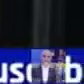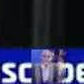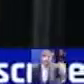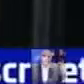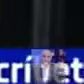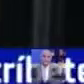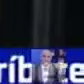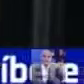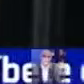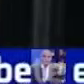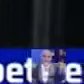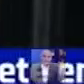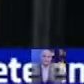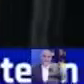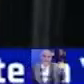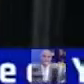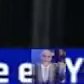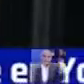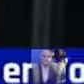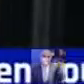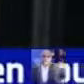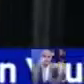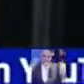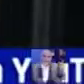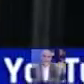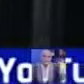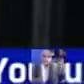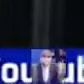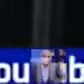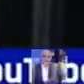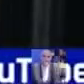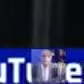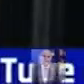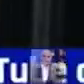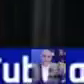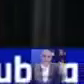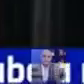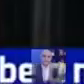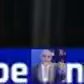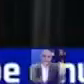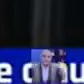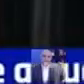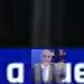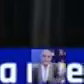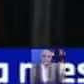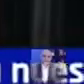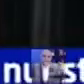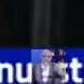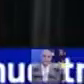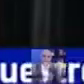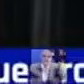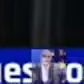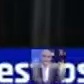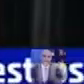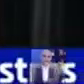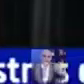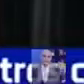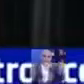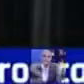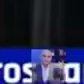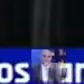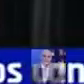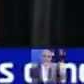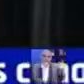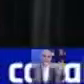fue una serie de desfiguros en el Senado de la República de la senadora Lili Téllez. Y bueno,